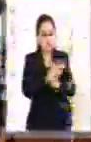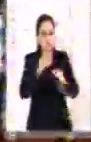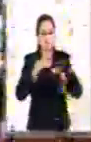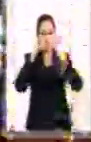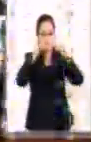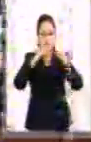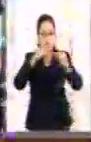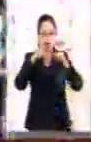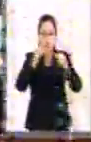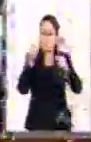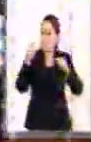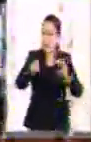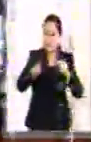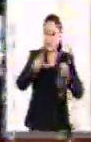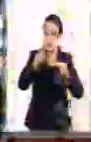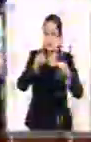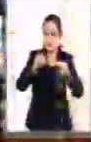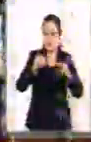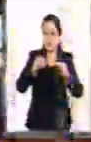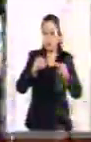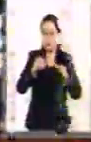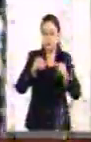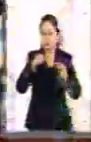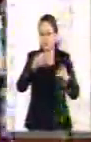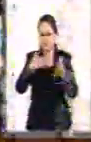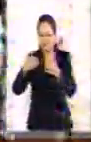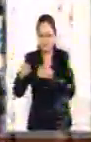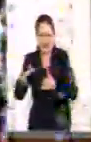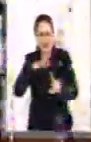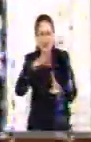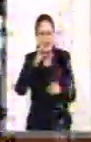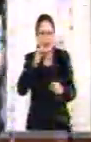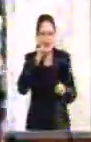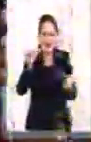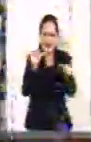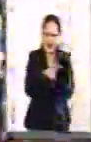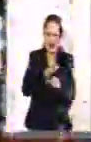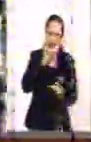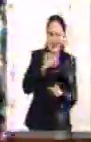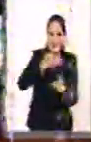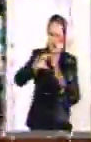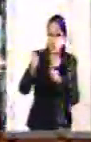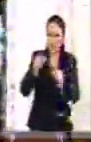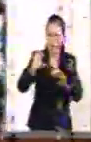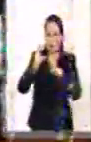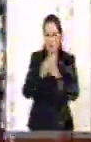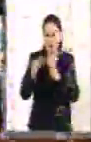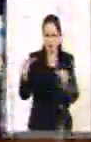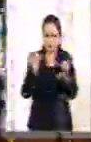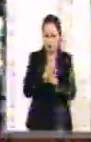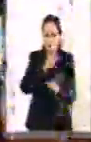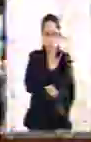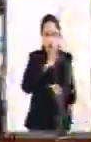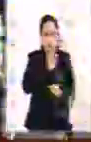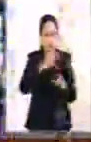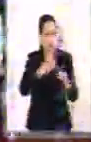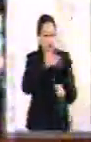coordinadora no manda, no se supedita, no se sustituye en el resto de las comisiones, ha tenido a